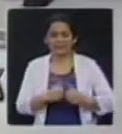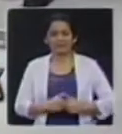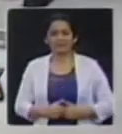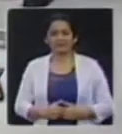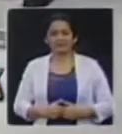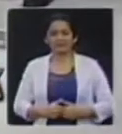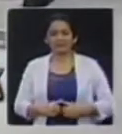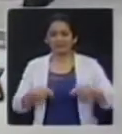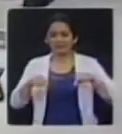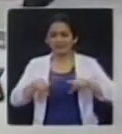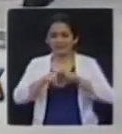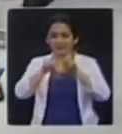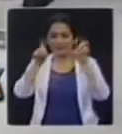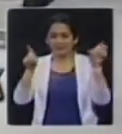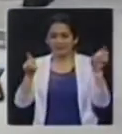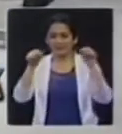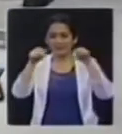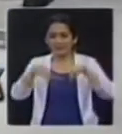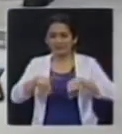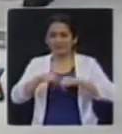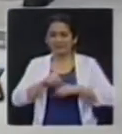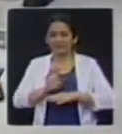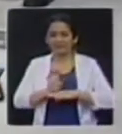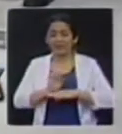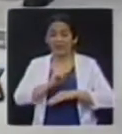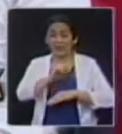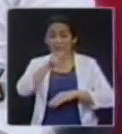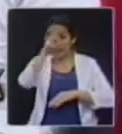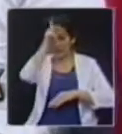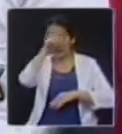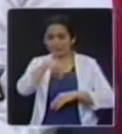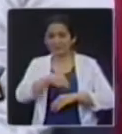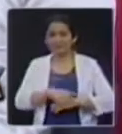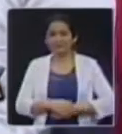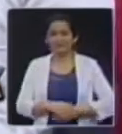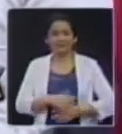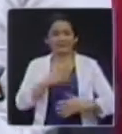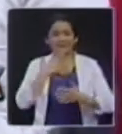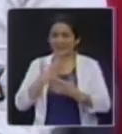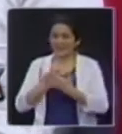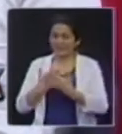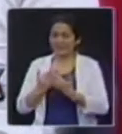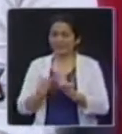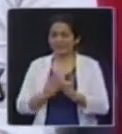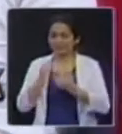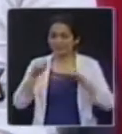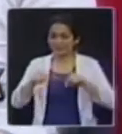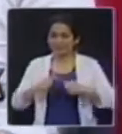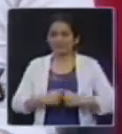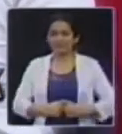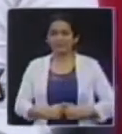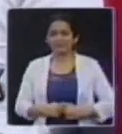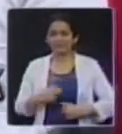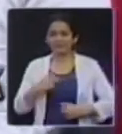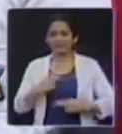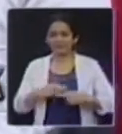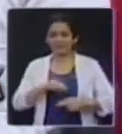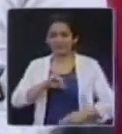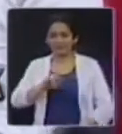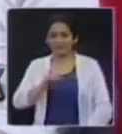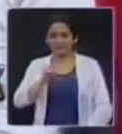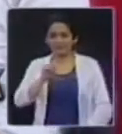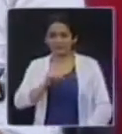Parts Ecuador, quiero destacarlo. Bienvenido, gracias por estar aquí. Muchas gracias por la bienvenida. Mi nombre es Juan Pablo Miranda,